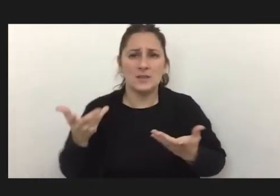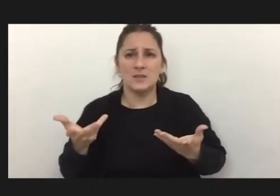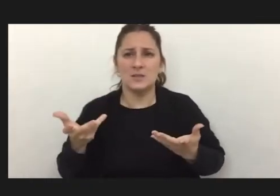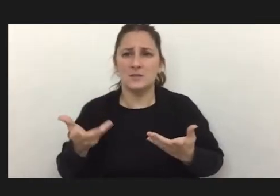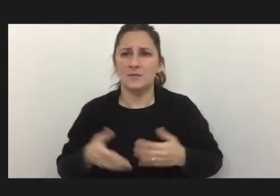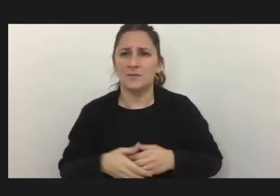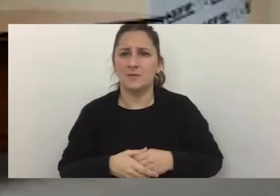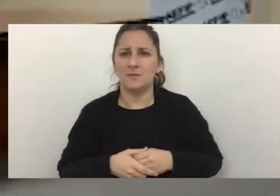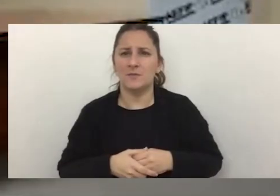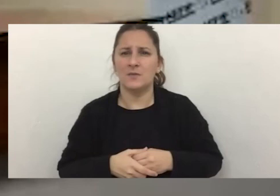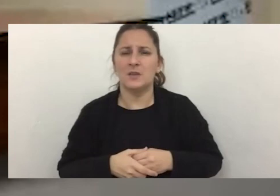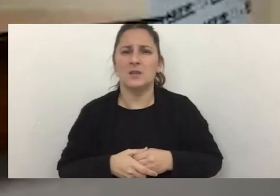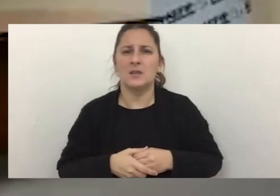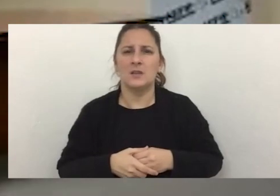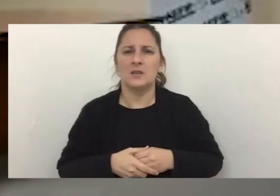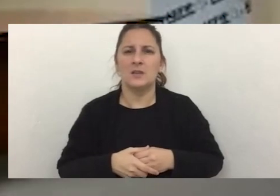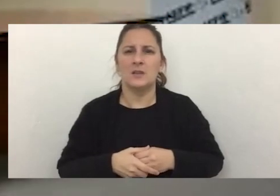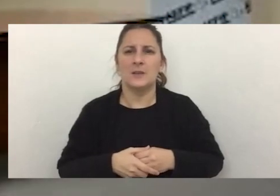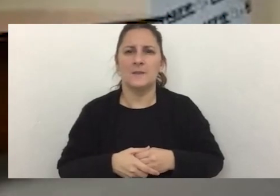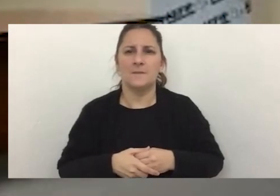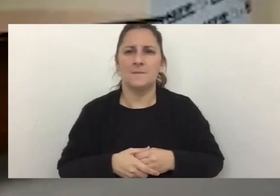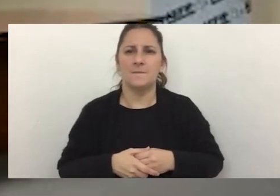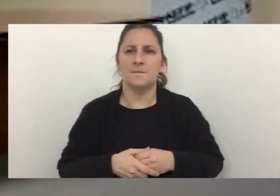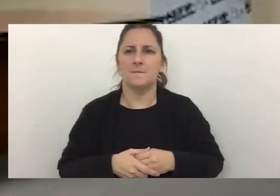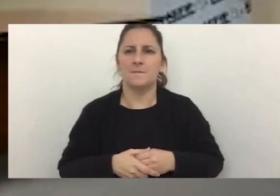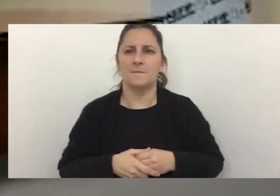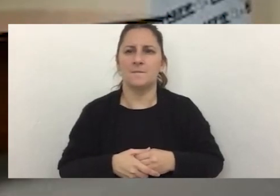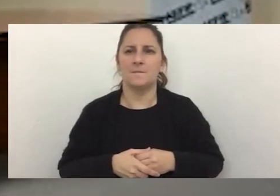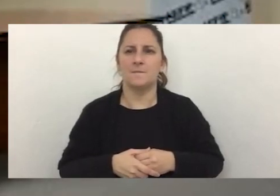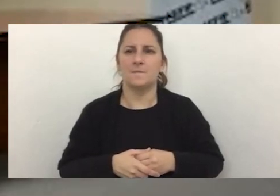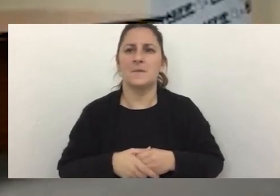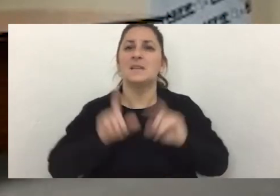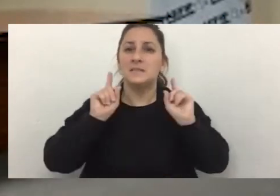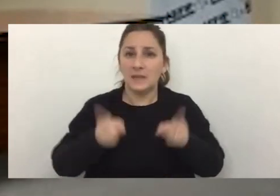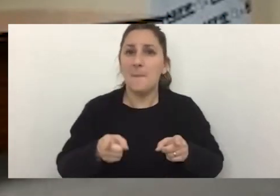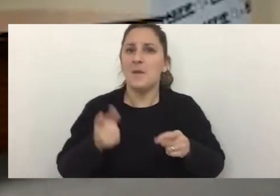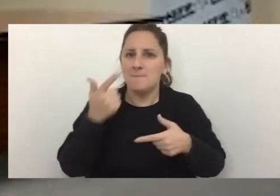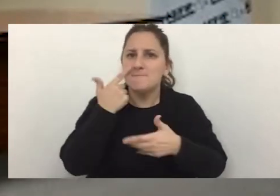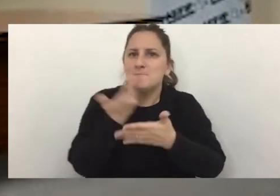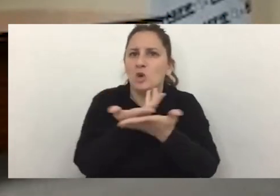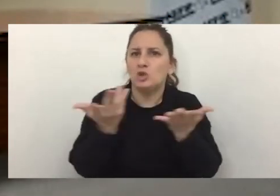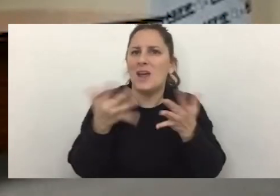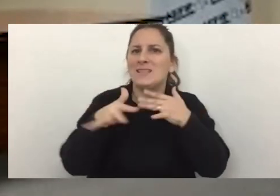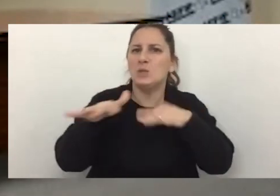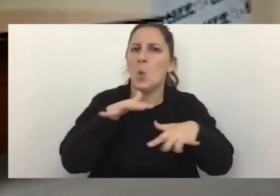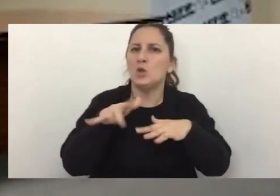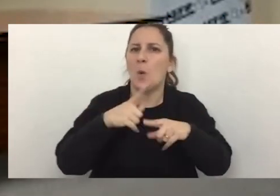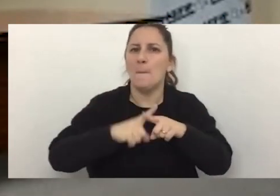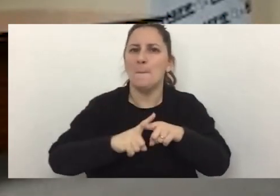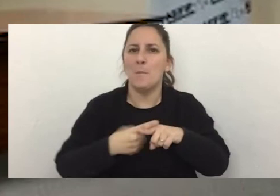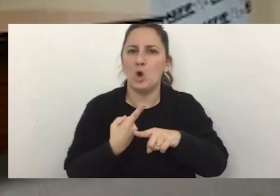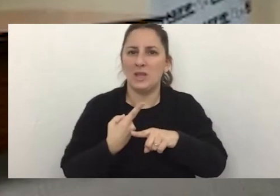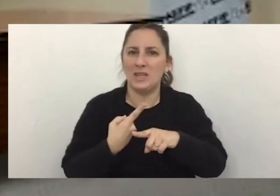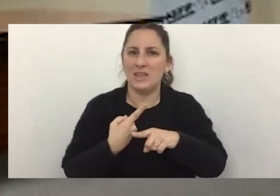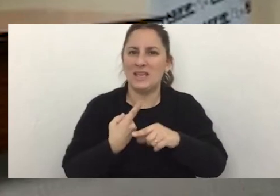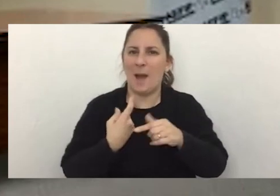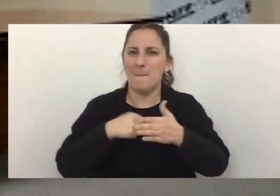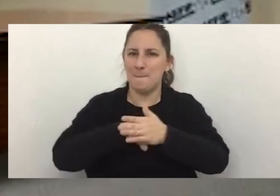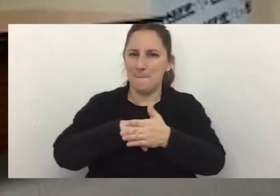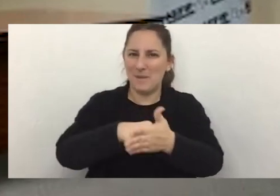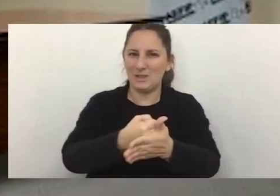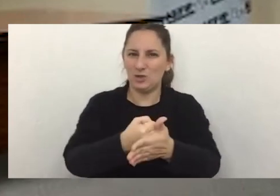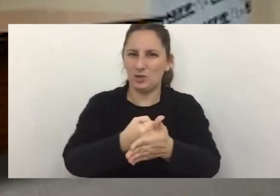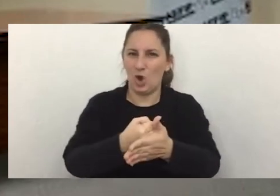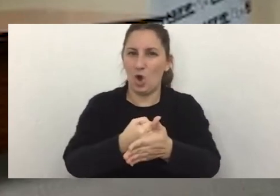derecho de trabajo es también generar un escenario político de presión sobre